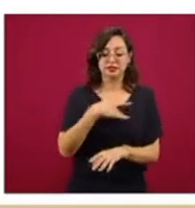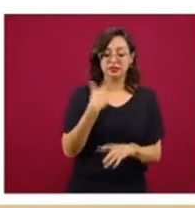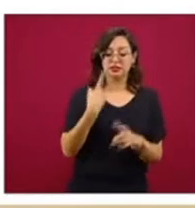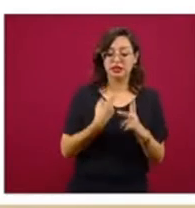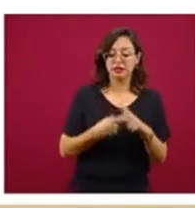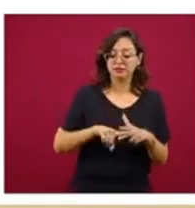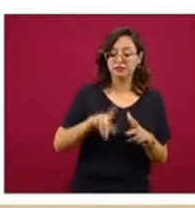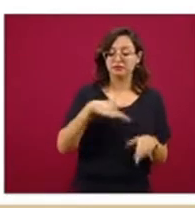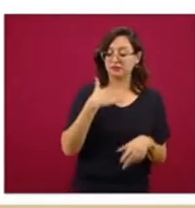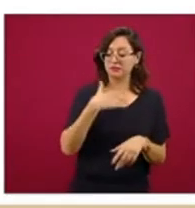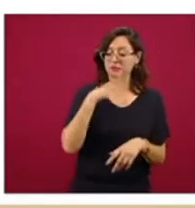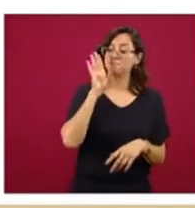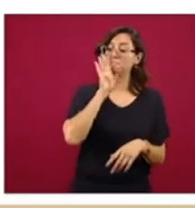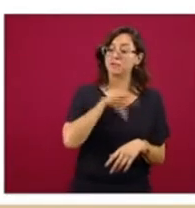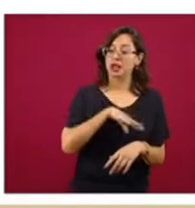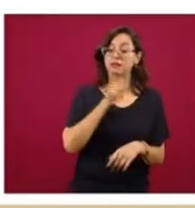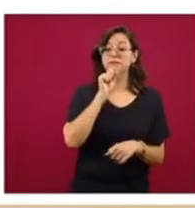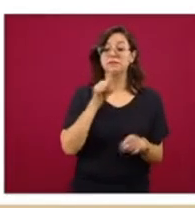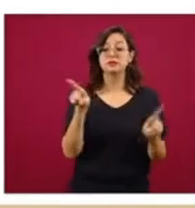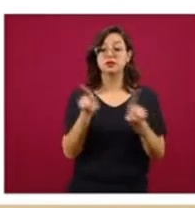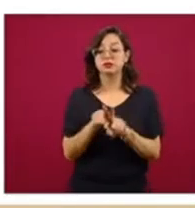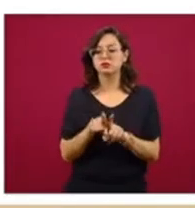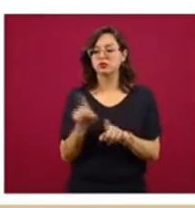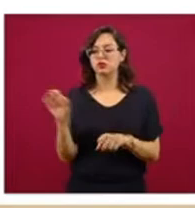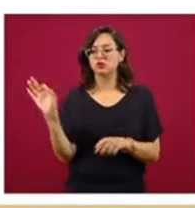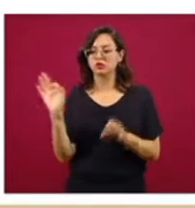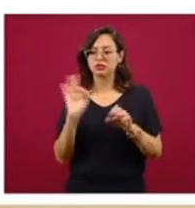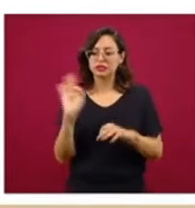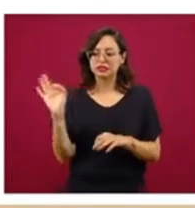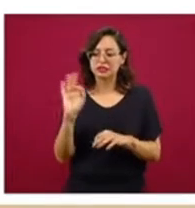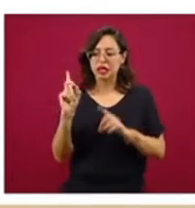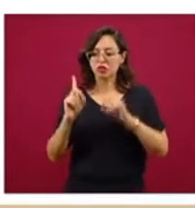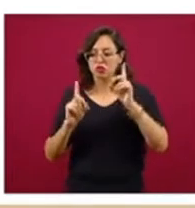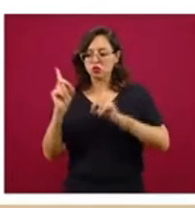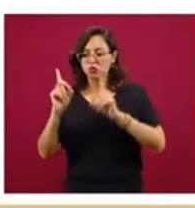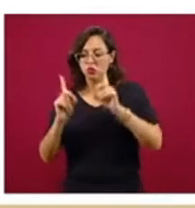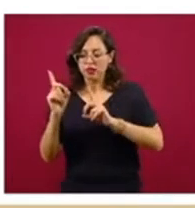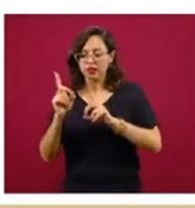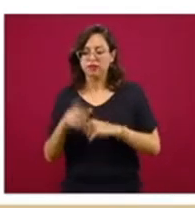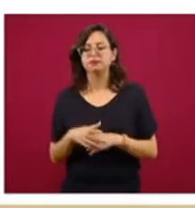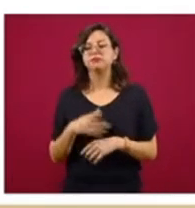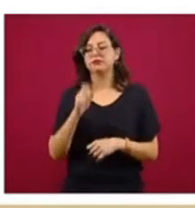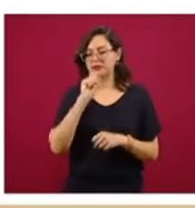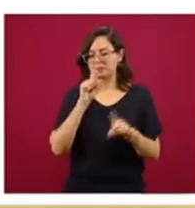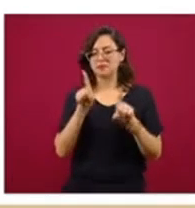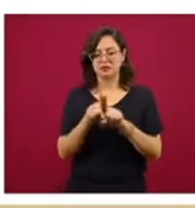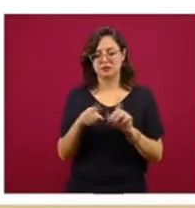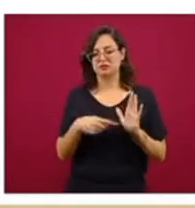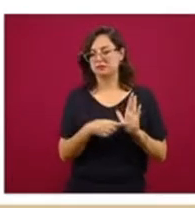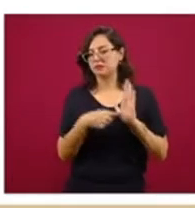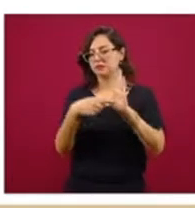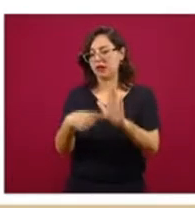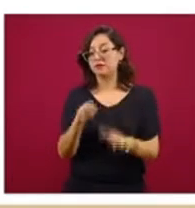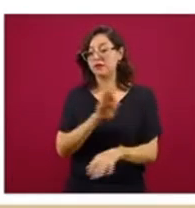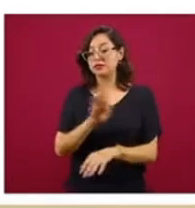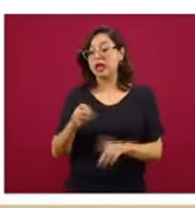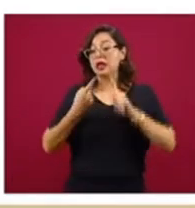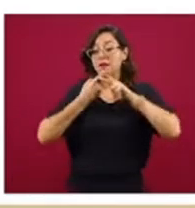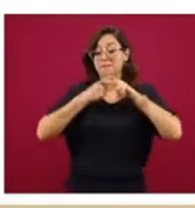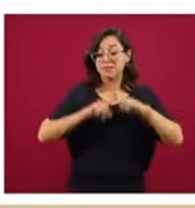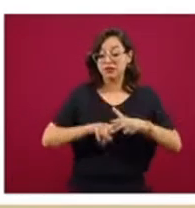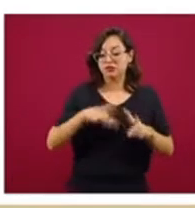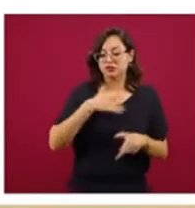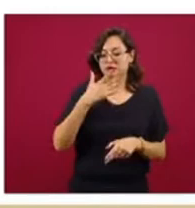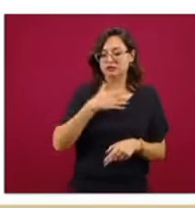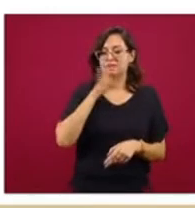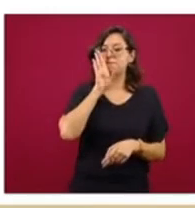también los casos sospechosos por la fecha en que ocurrieron, no la fecha en que fueron registradas. Y esta parte amarilla es la que